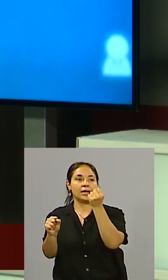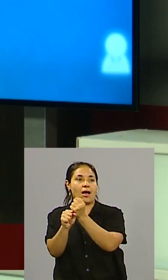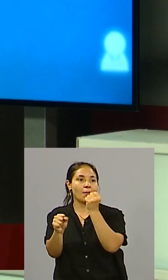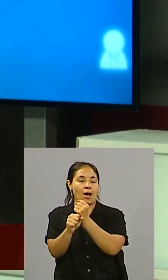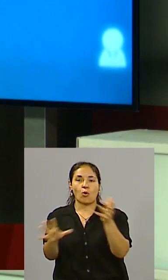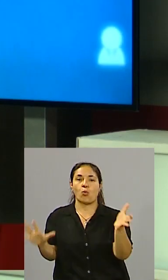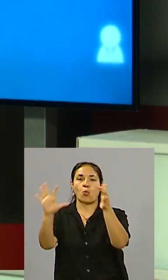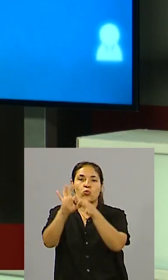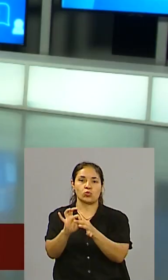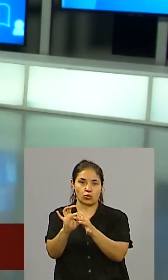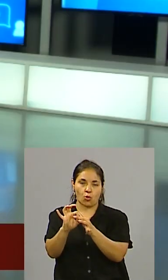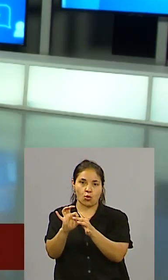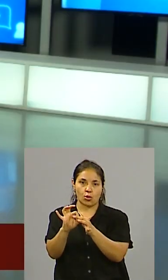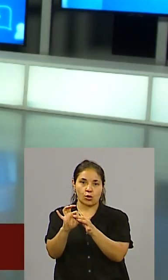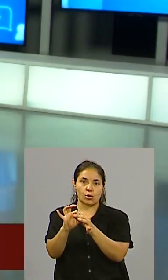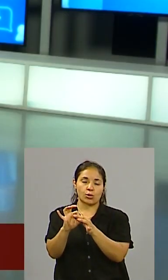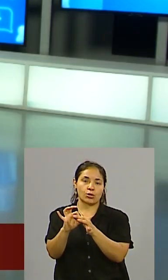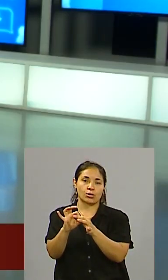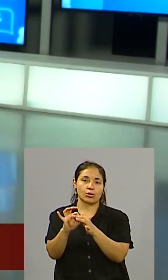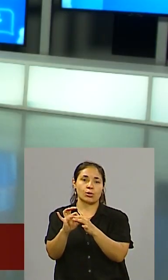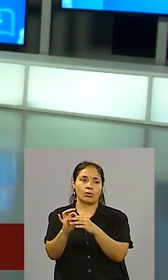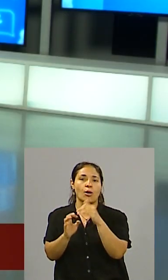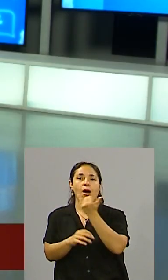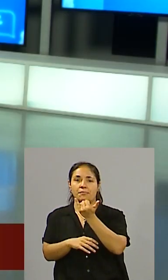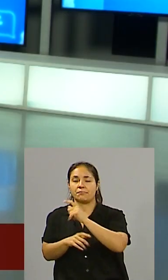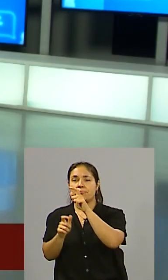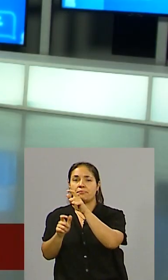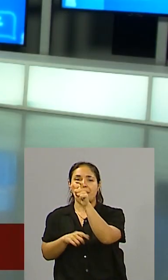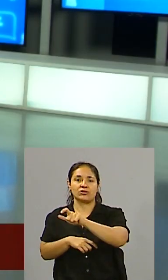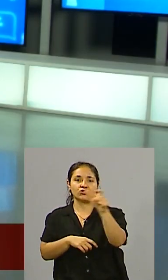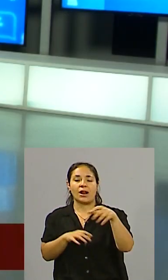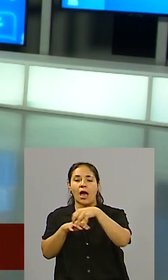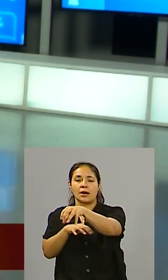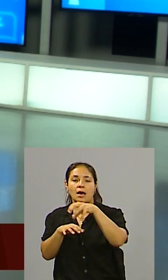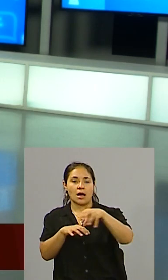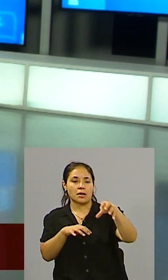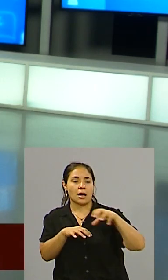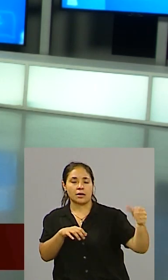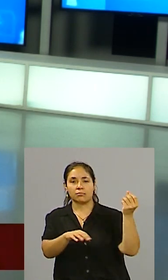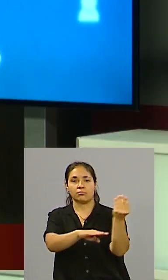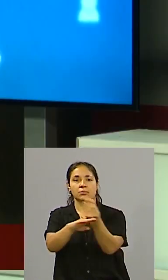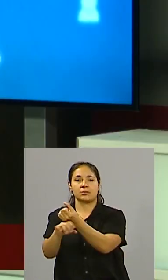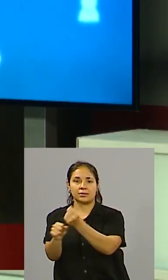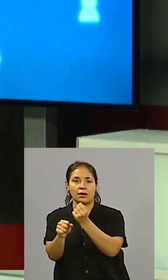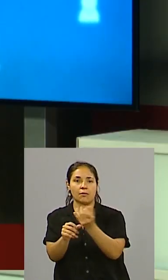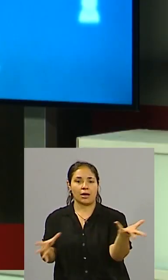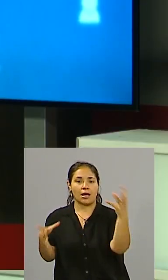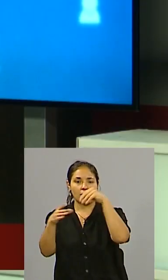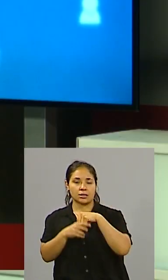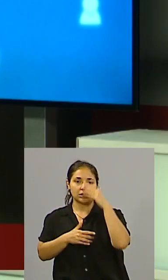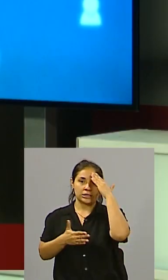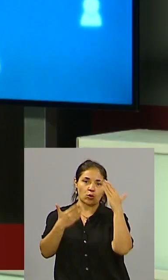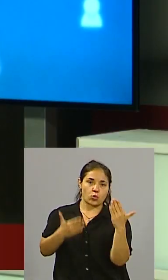esto abarca muchas personas que trabajan en distintas áreas que atañen a, por un lado, a seguridad y a justicia.